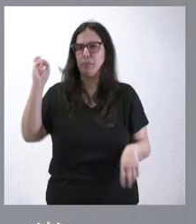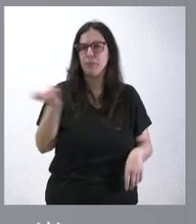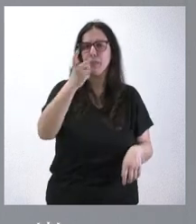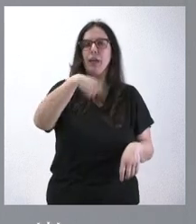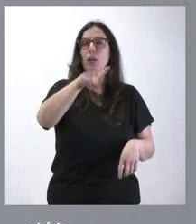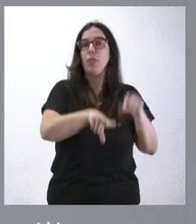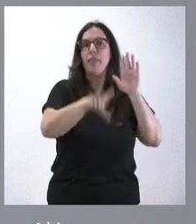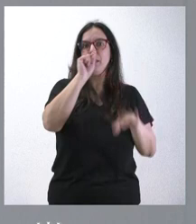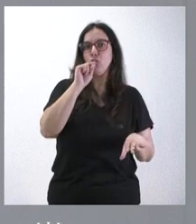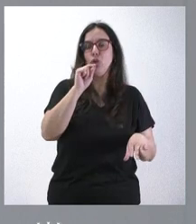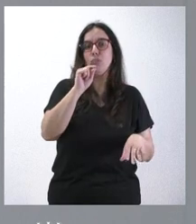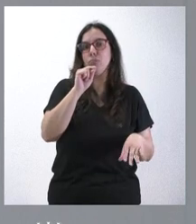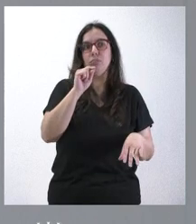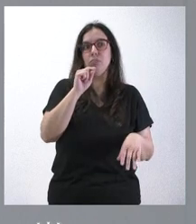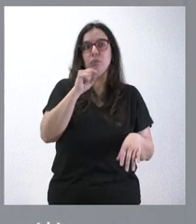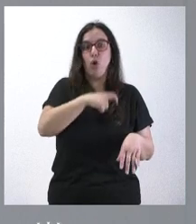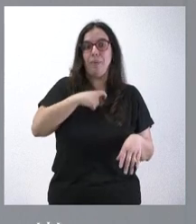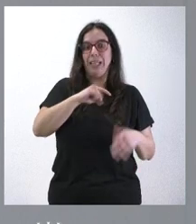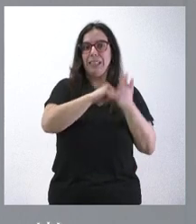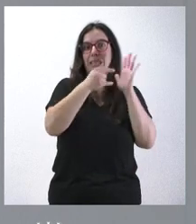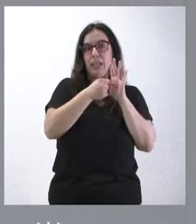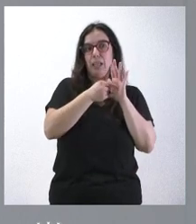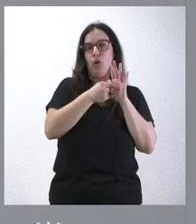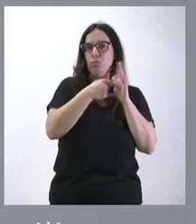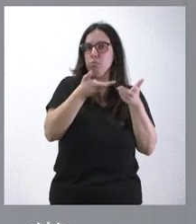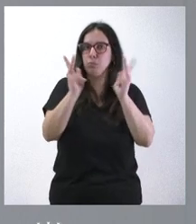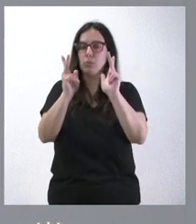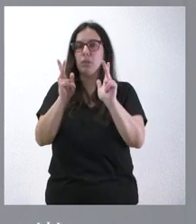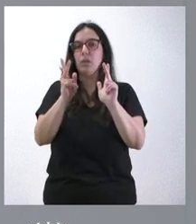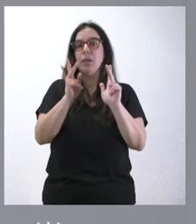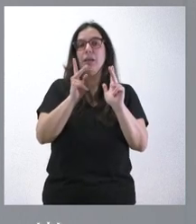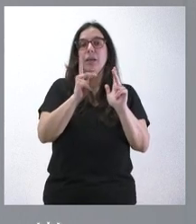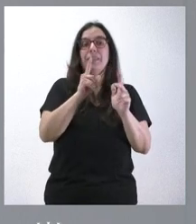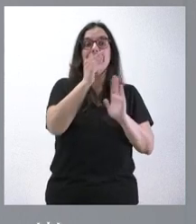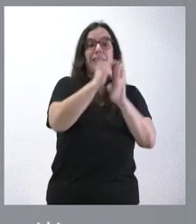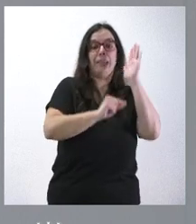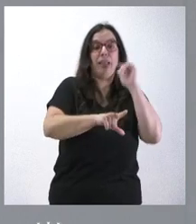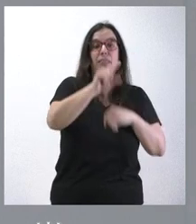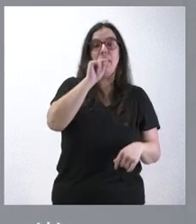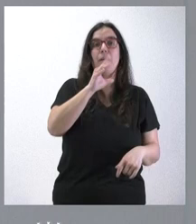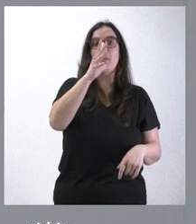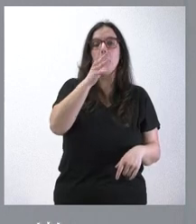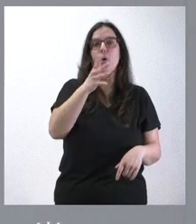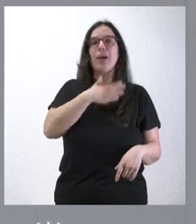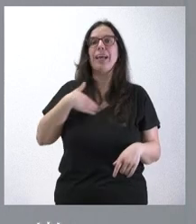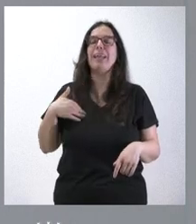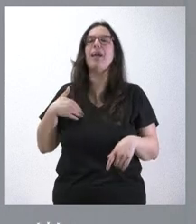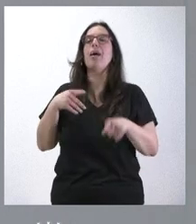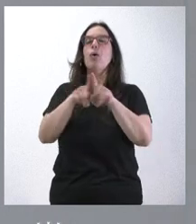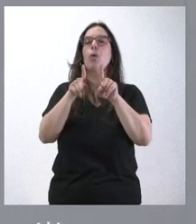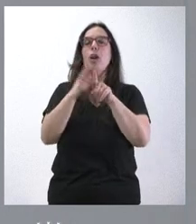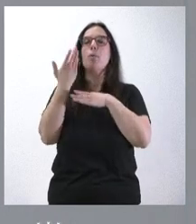Mad técnico fue la que ustedes conocen y estaba condicionada a aportar una propuesta de control